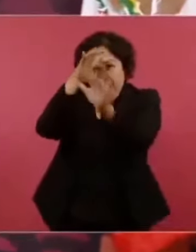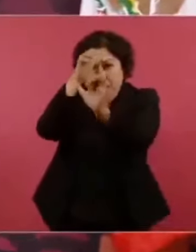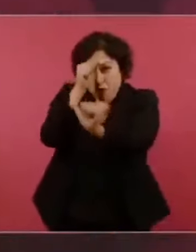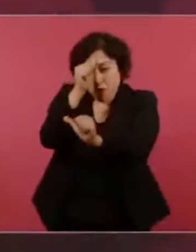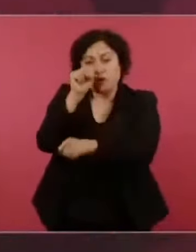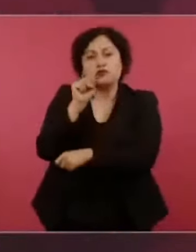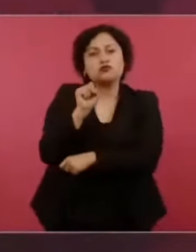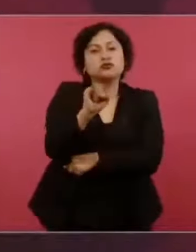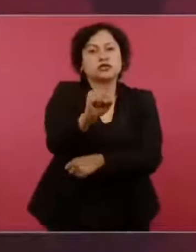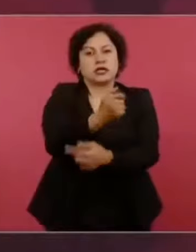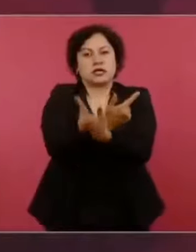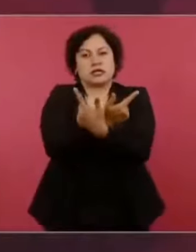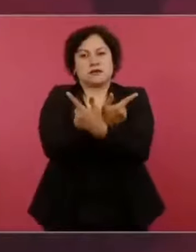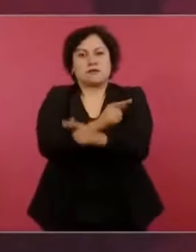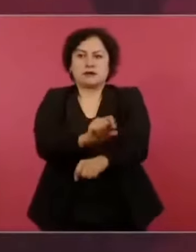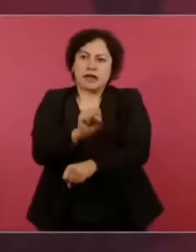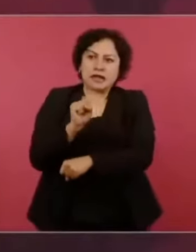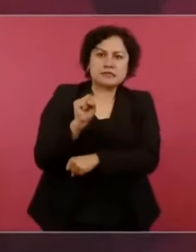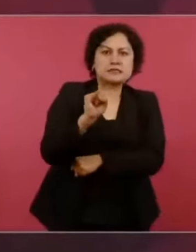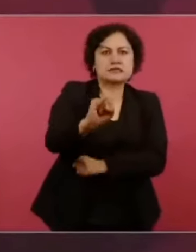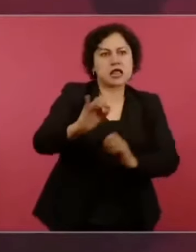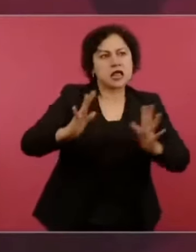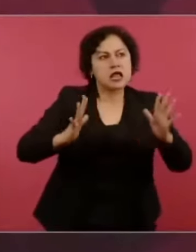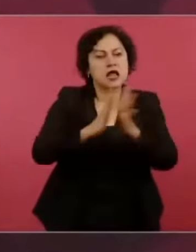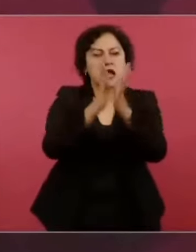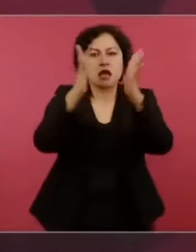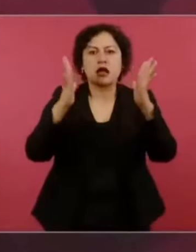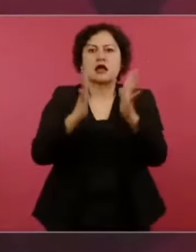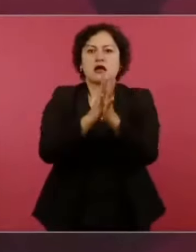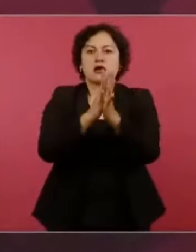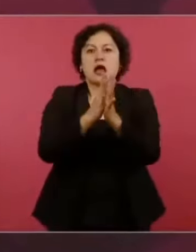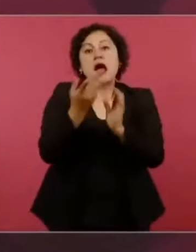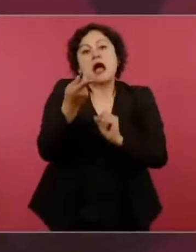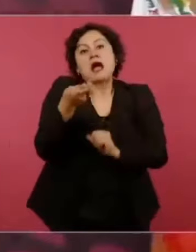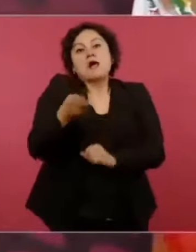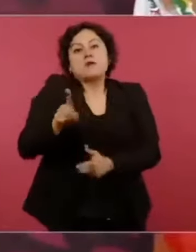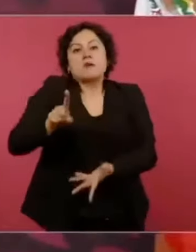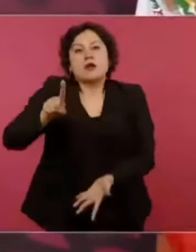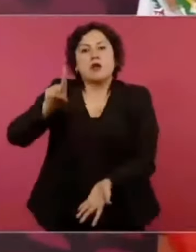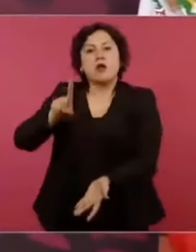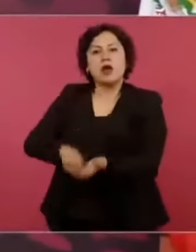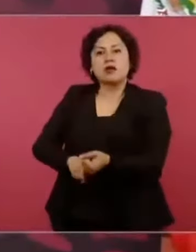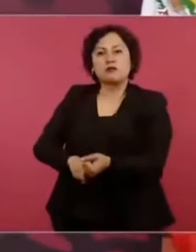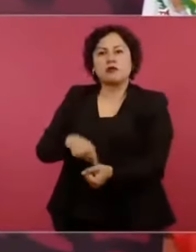democracia, pero tolero el autoritarismo,